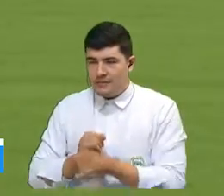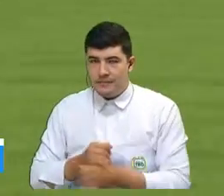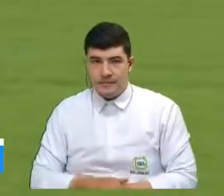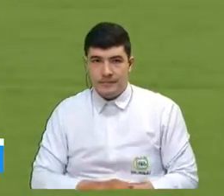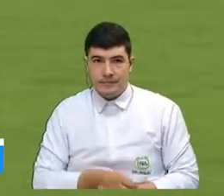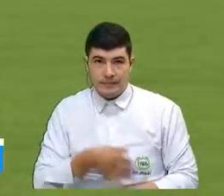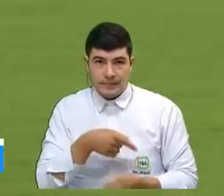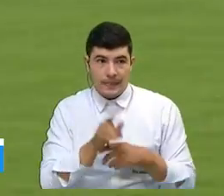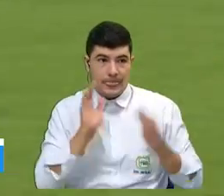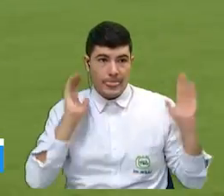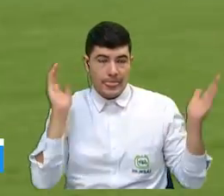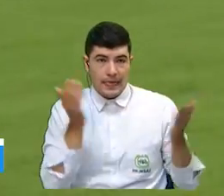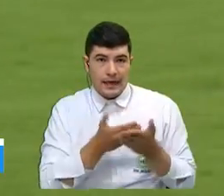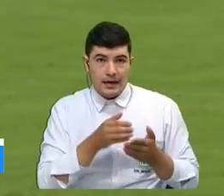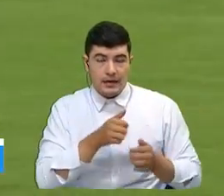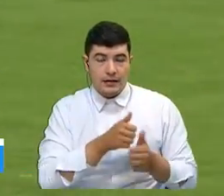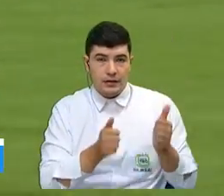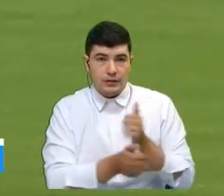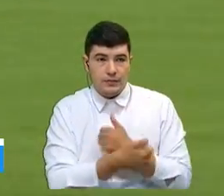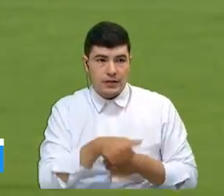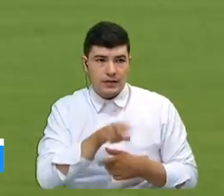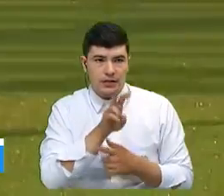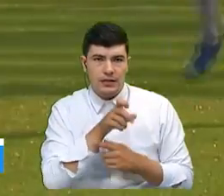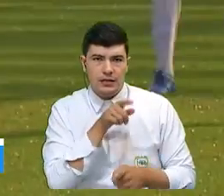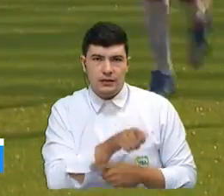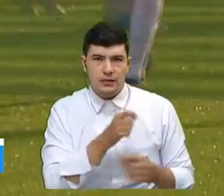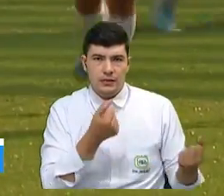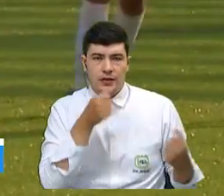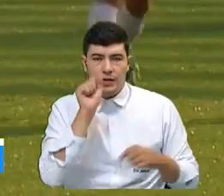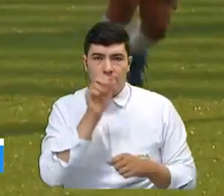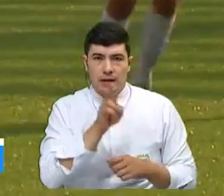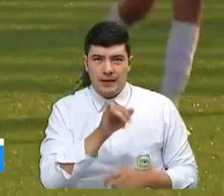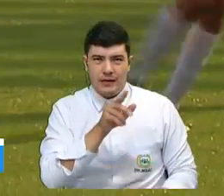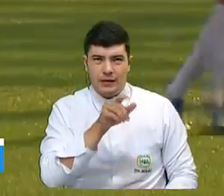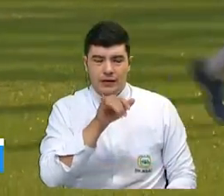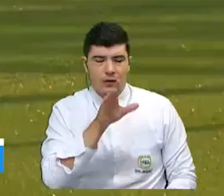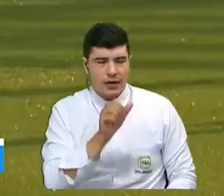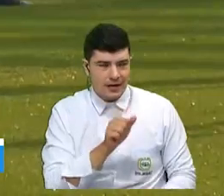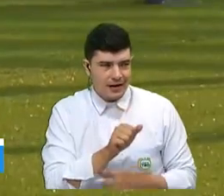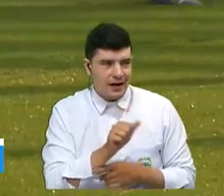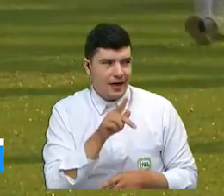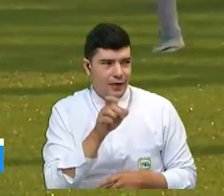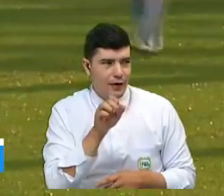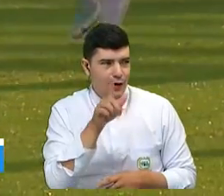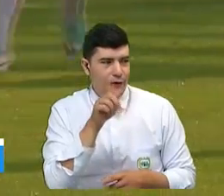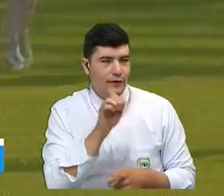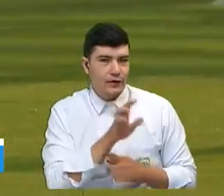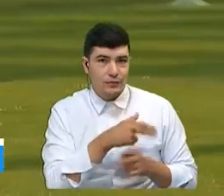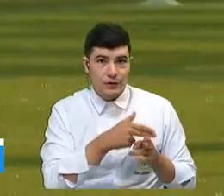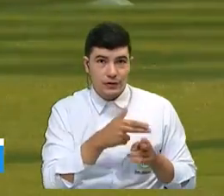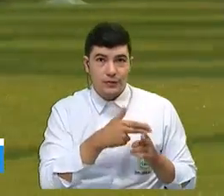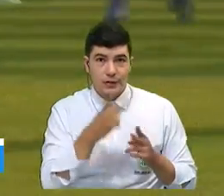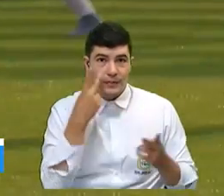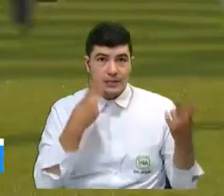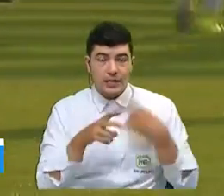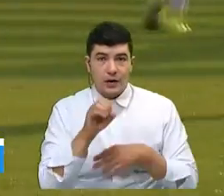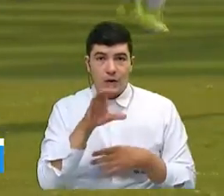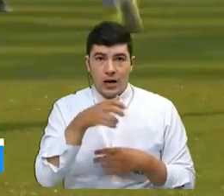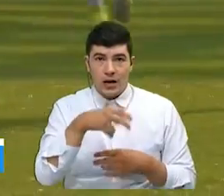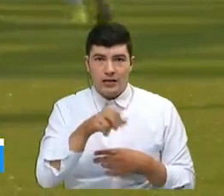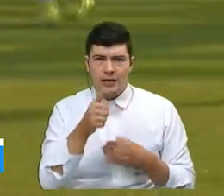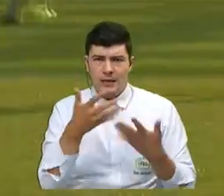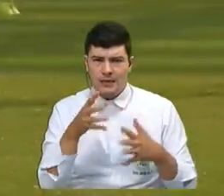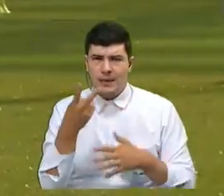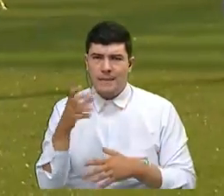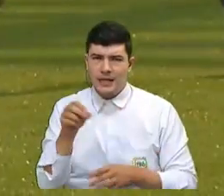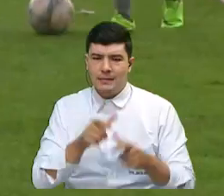Real Santander Sub-17 que debutó en el torneo nacional con victoria ante el Club Adolfo León y que este fin de semana visitará Ocaña, donde cerca de 20 jóvenes